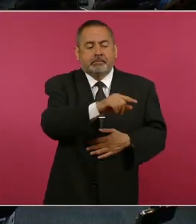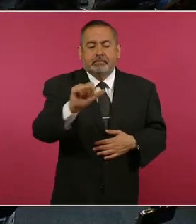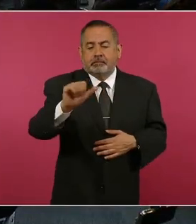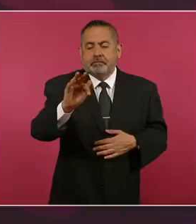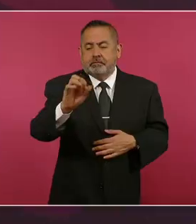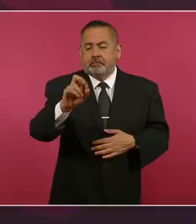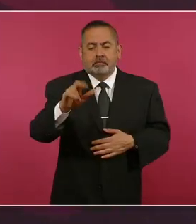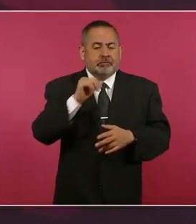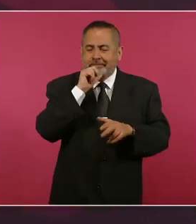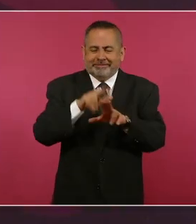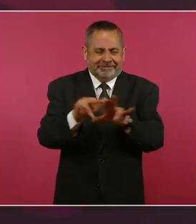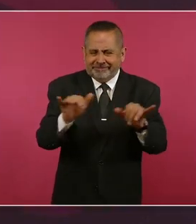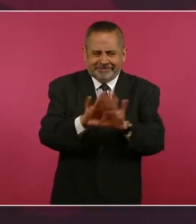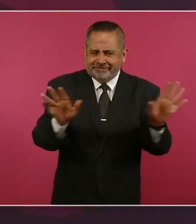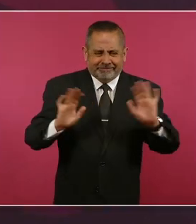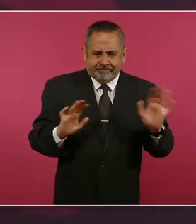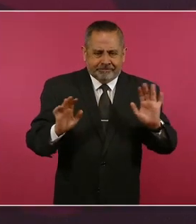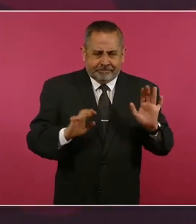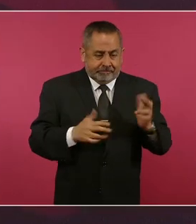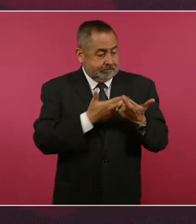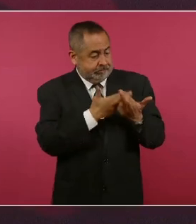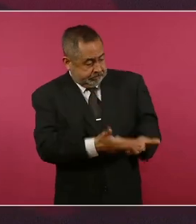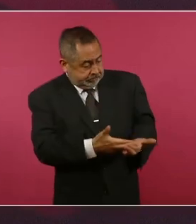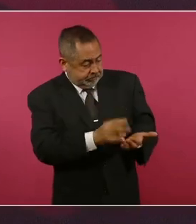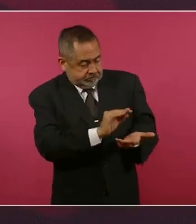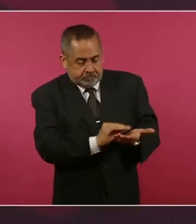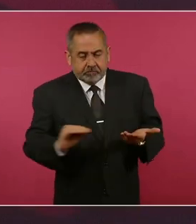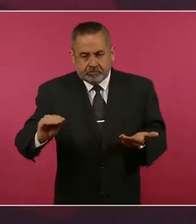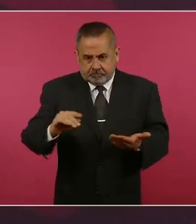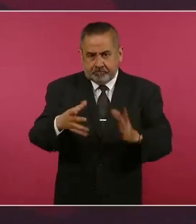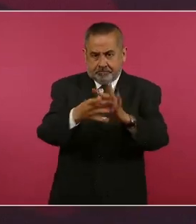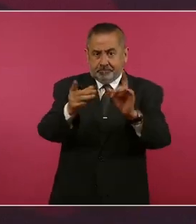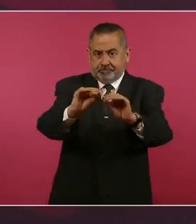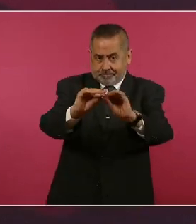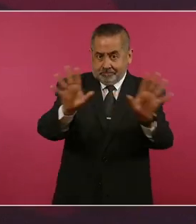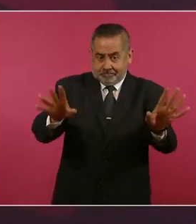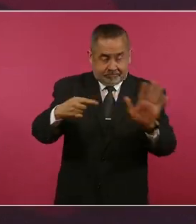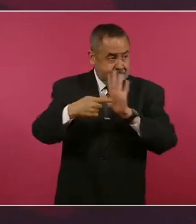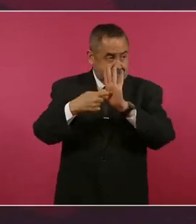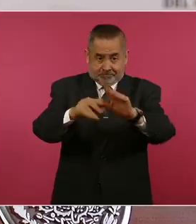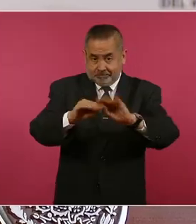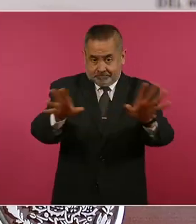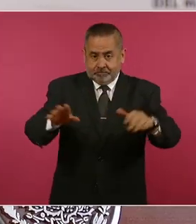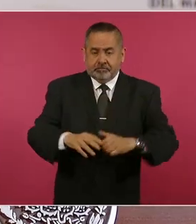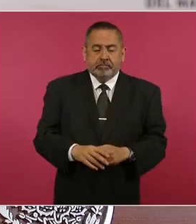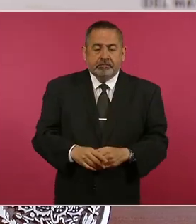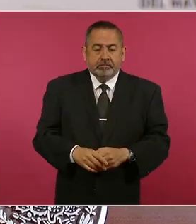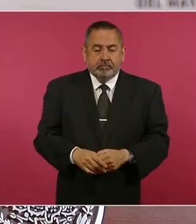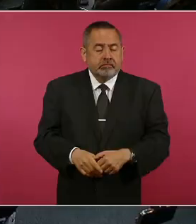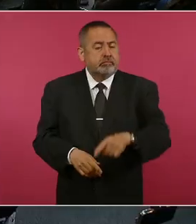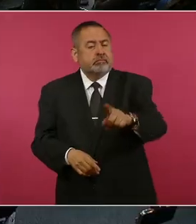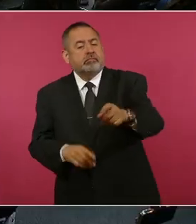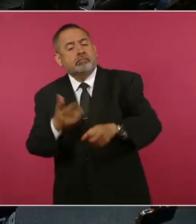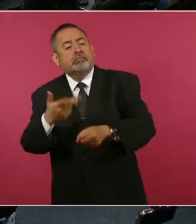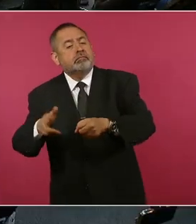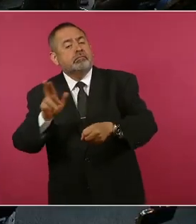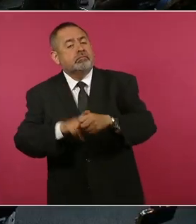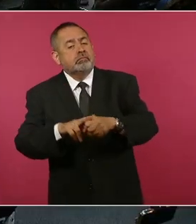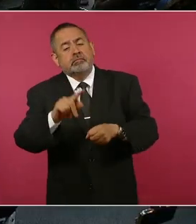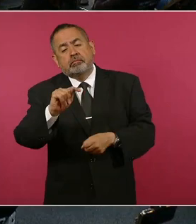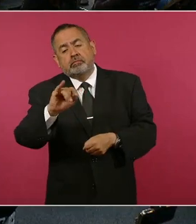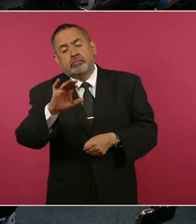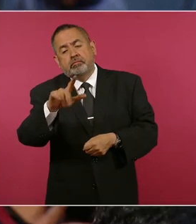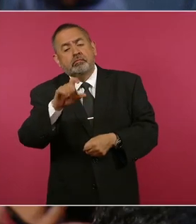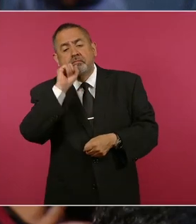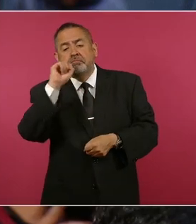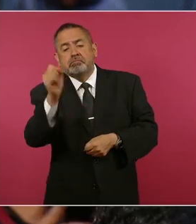Nada, absolutamente. Eso que quede claro. El hospital de Tikul también se estaba